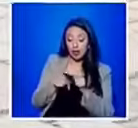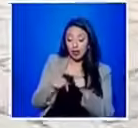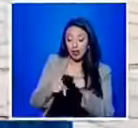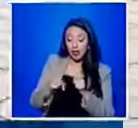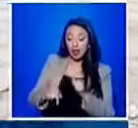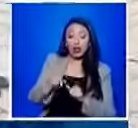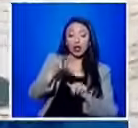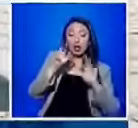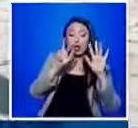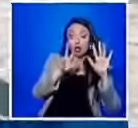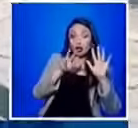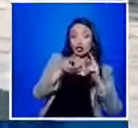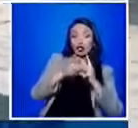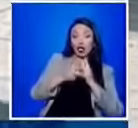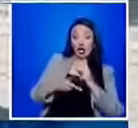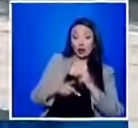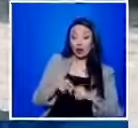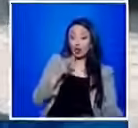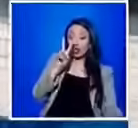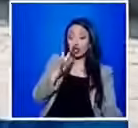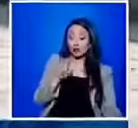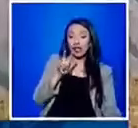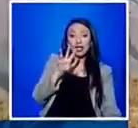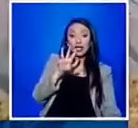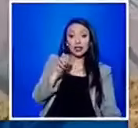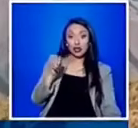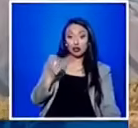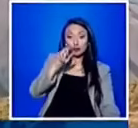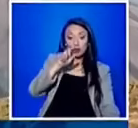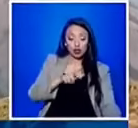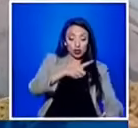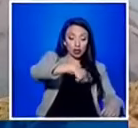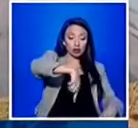población. Quinara, con 2.500 habitantes, es